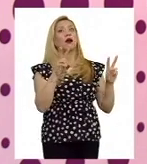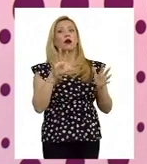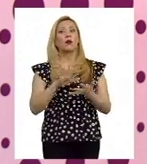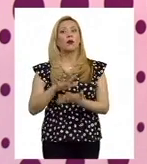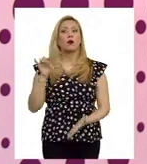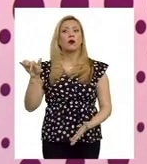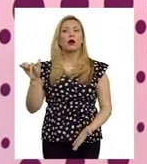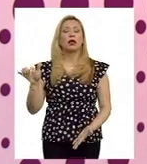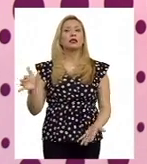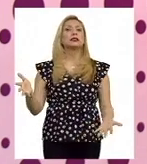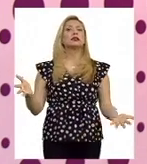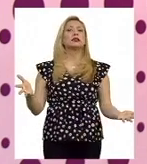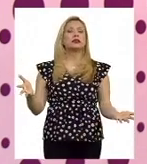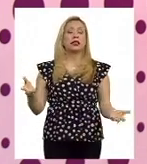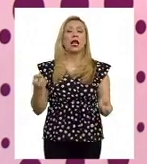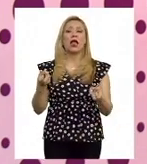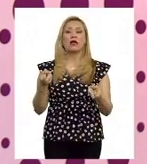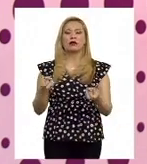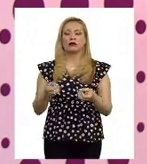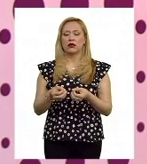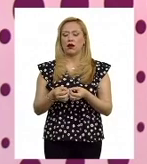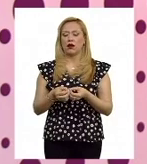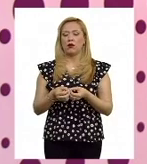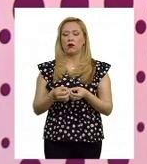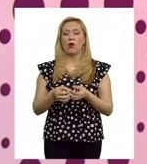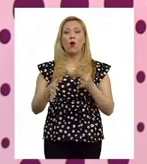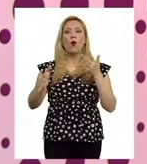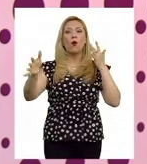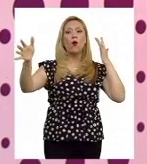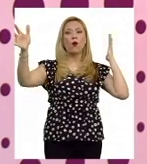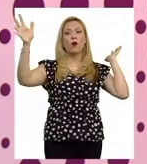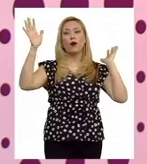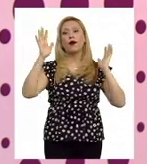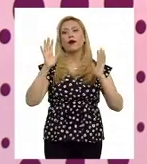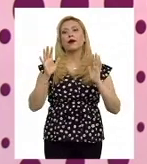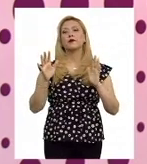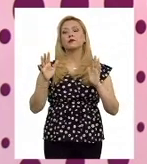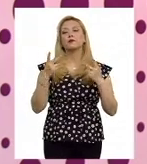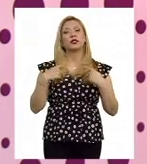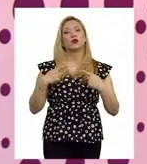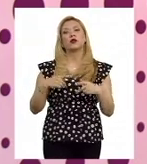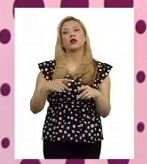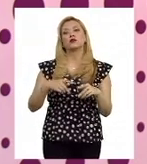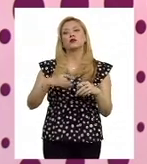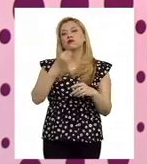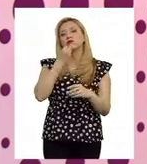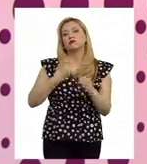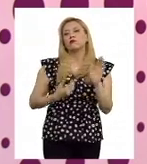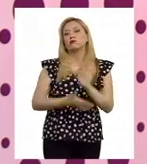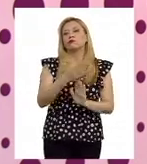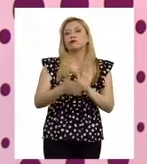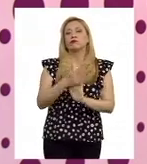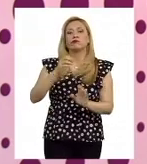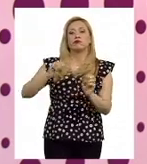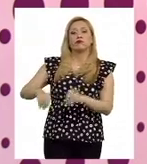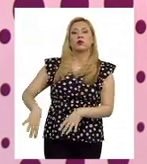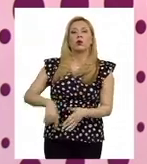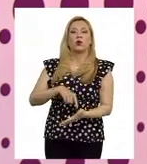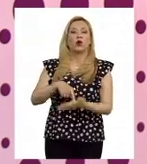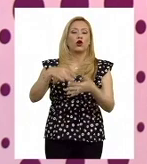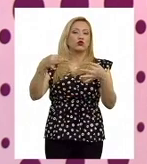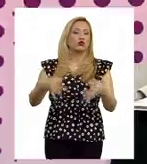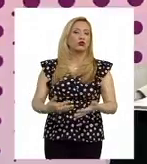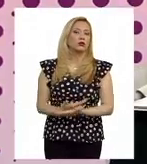factores que han sido detonadores adicionales de migración. Entonces, por ahí nosotros